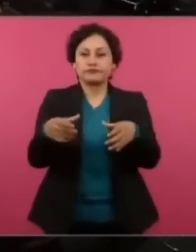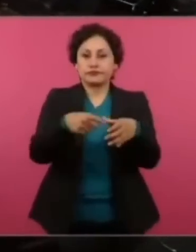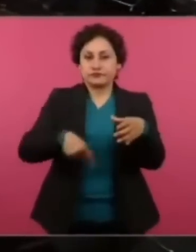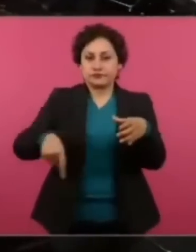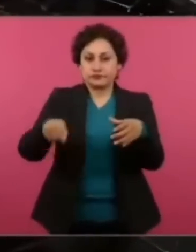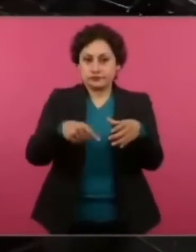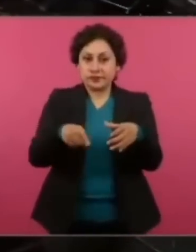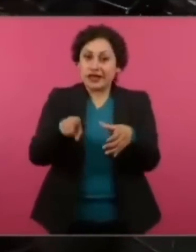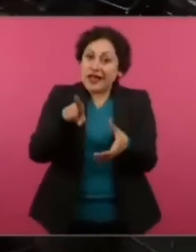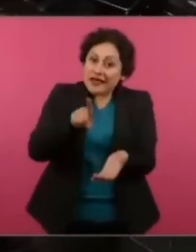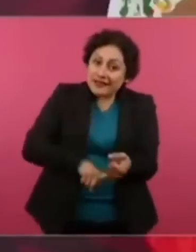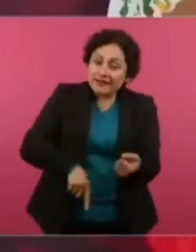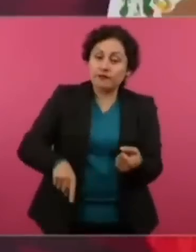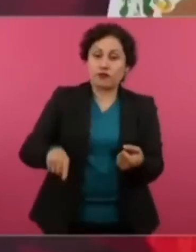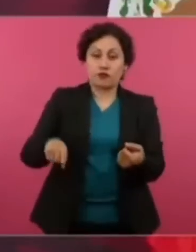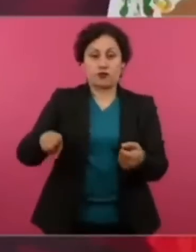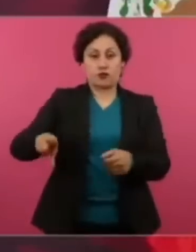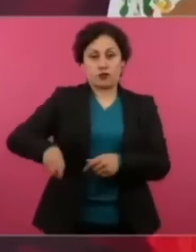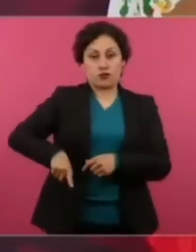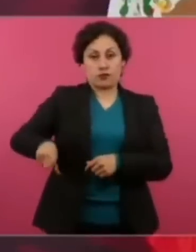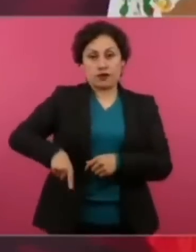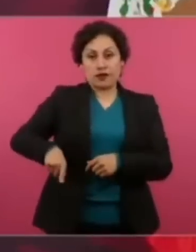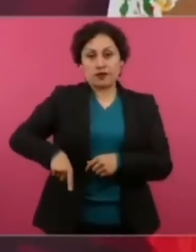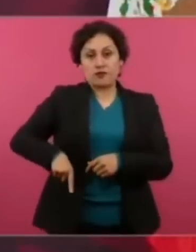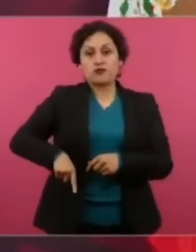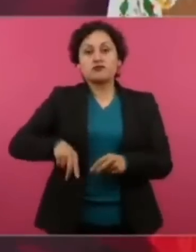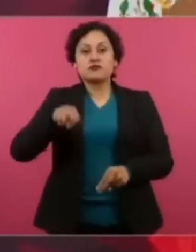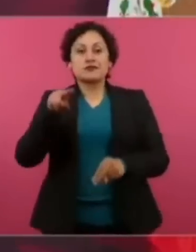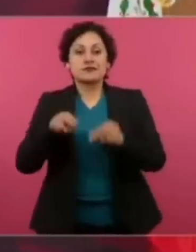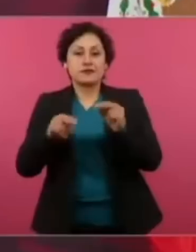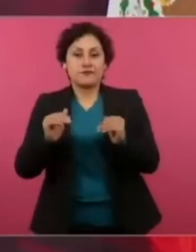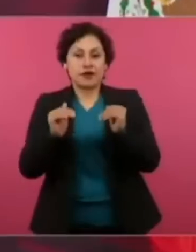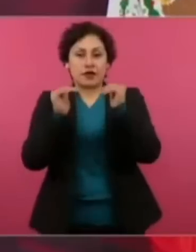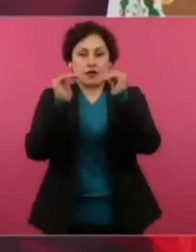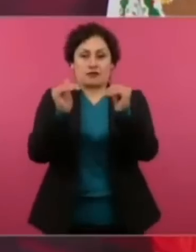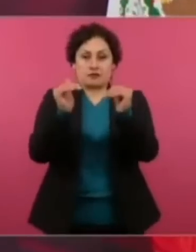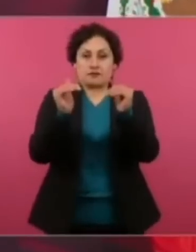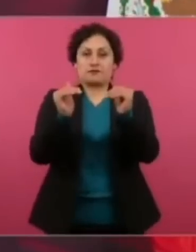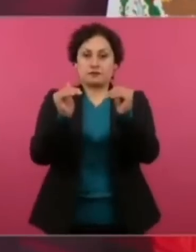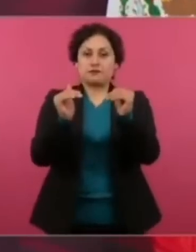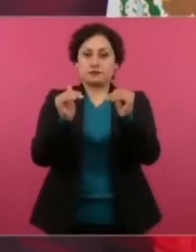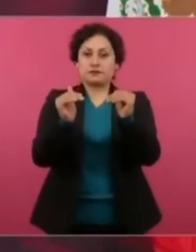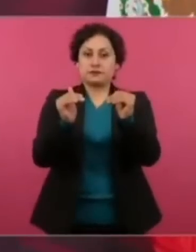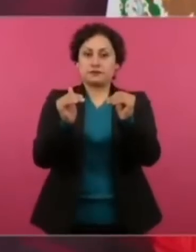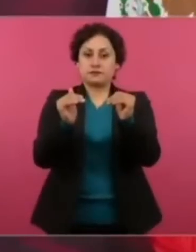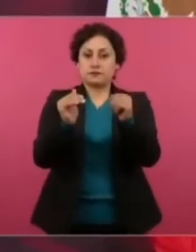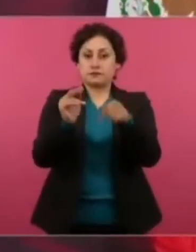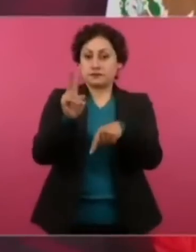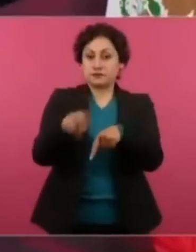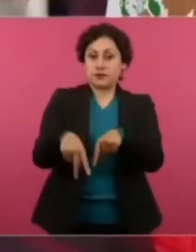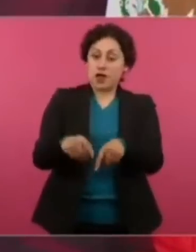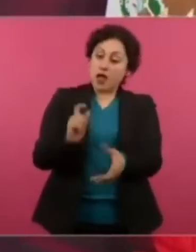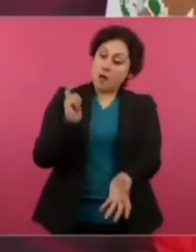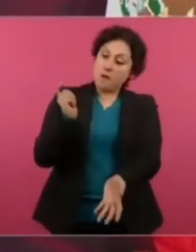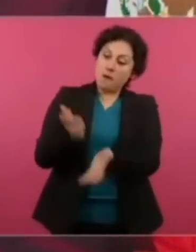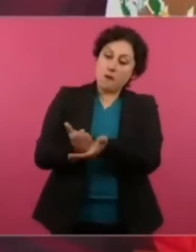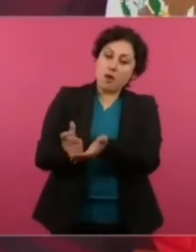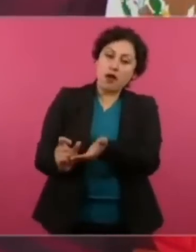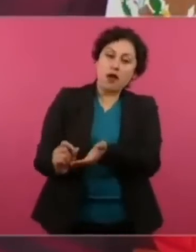el gobierno. Entonces, por eso también aumentó los ingresos de los de mero arriba.